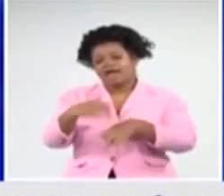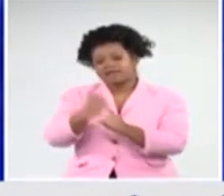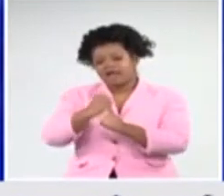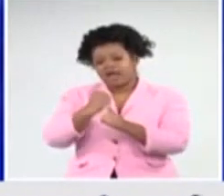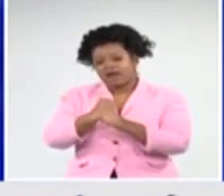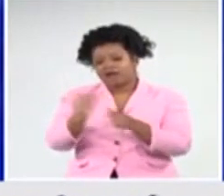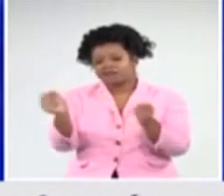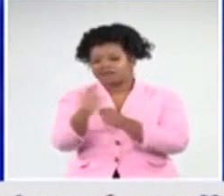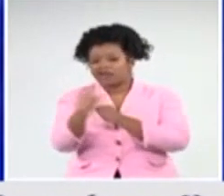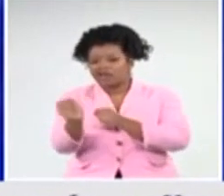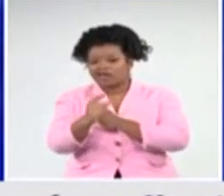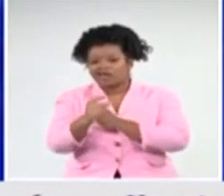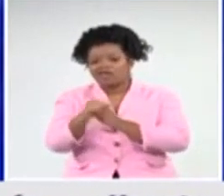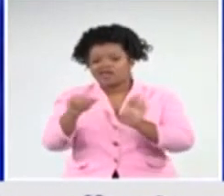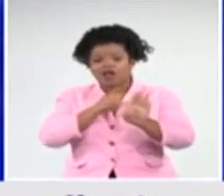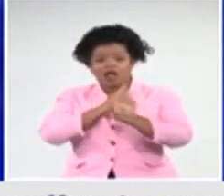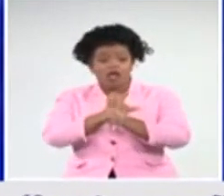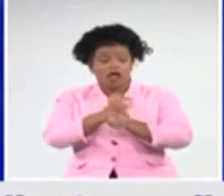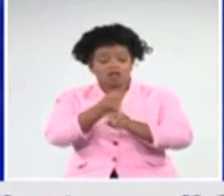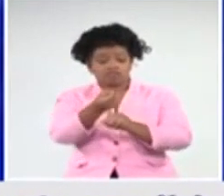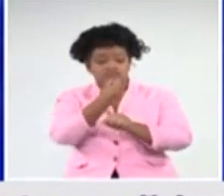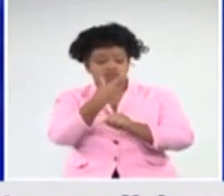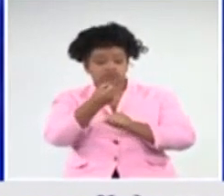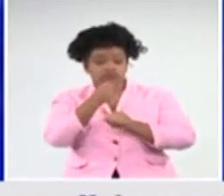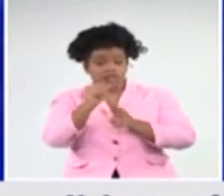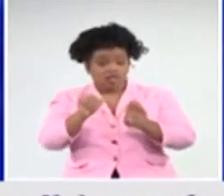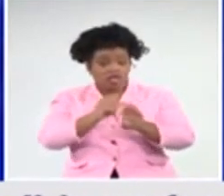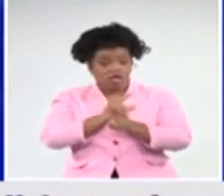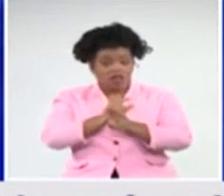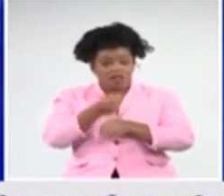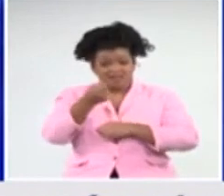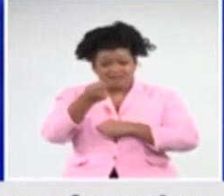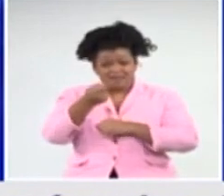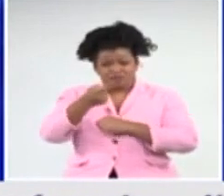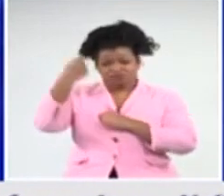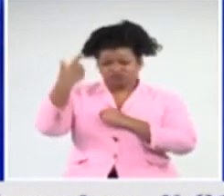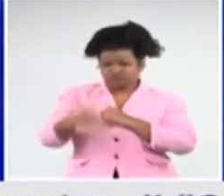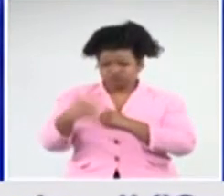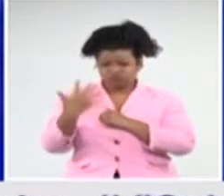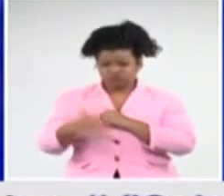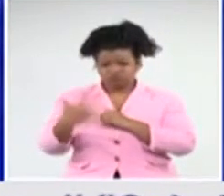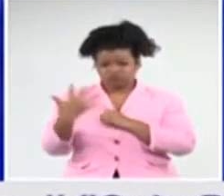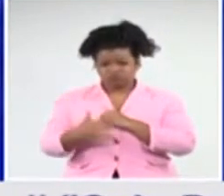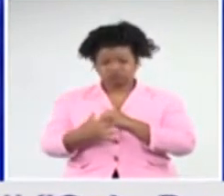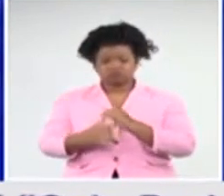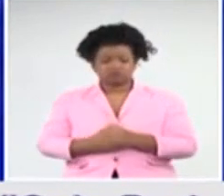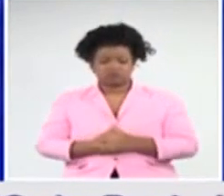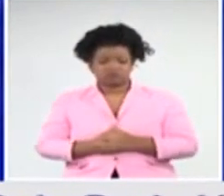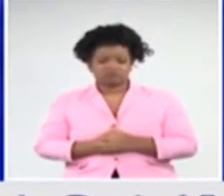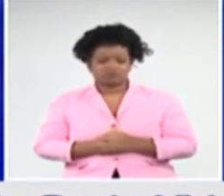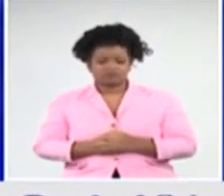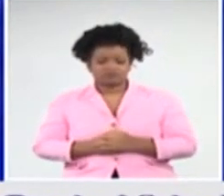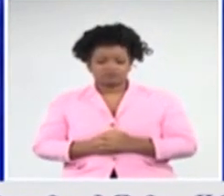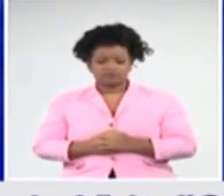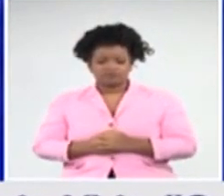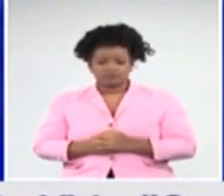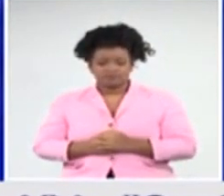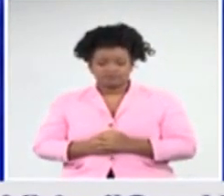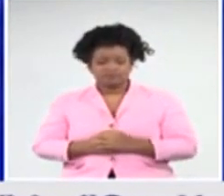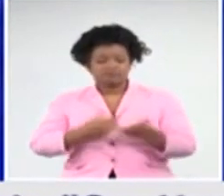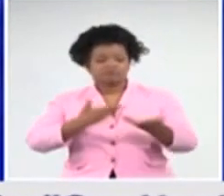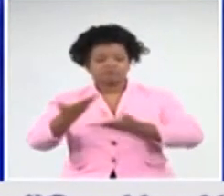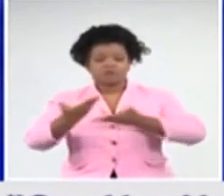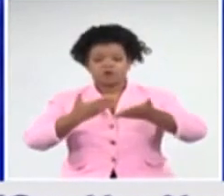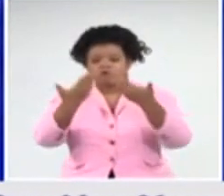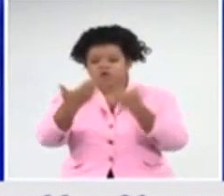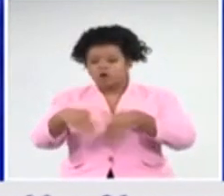venta ilegal y a precios además muy elevados en estos momentos. En el mercado. En el